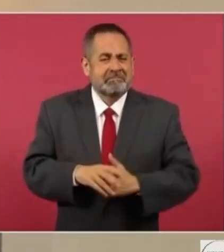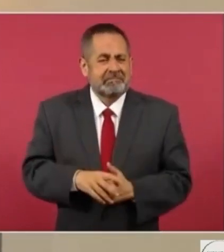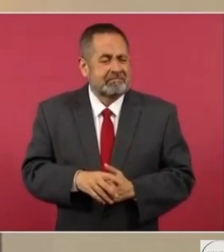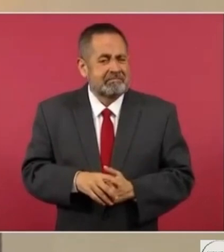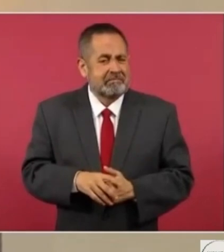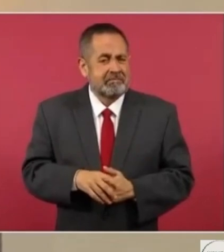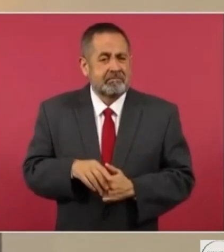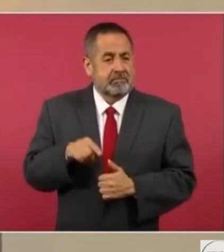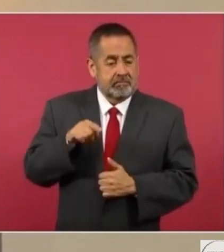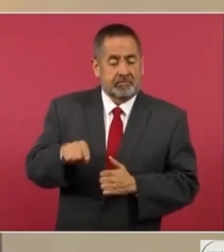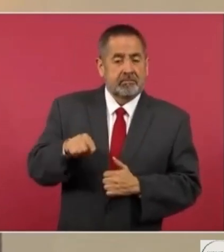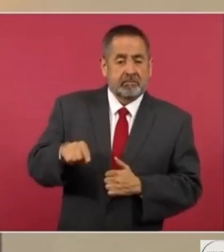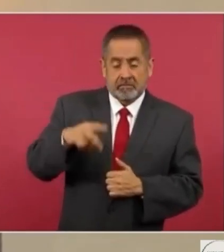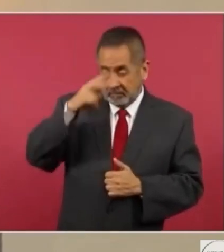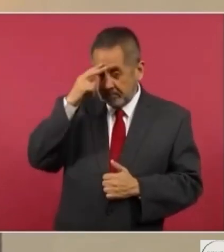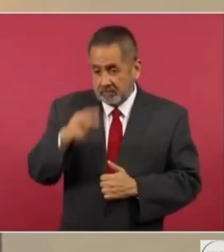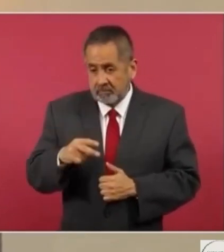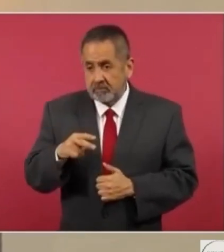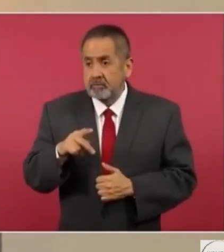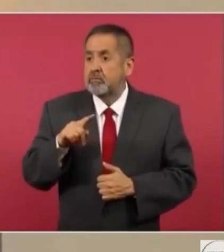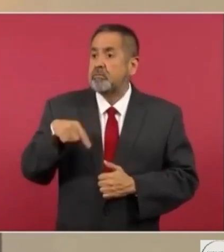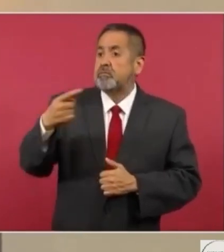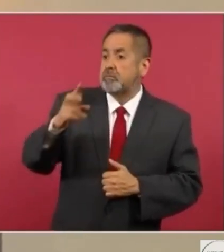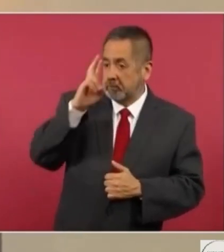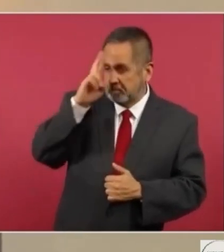nunca ha respetado el derecho ajeno,